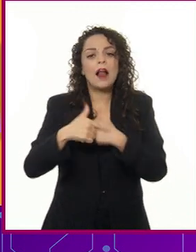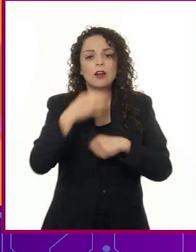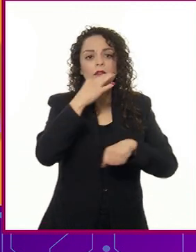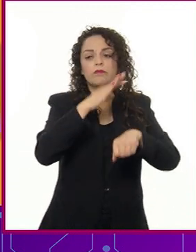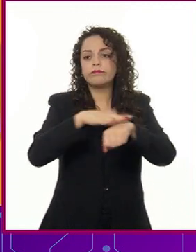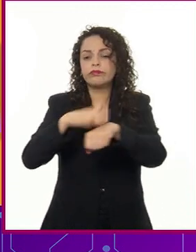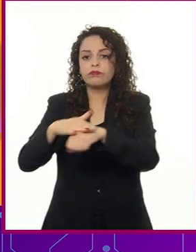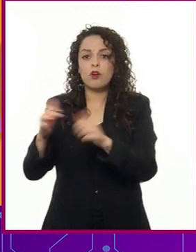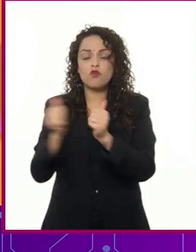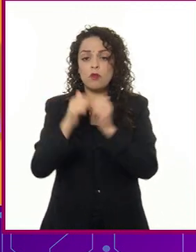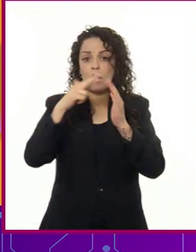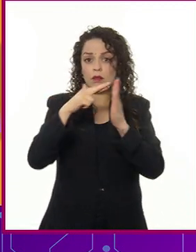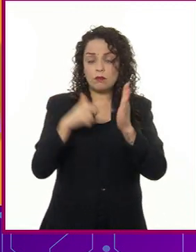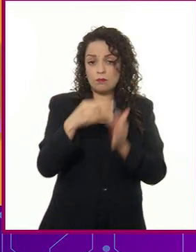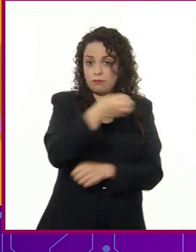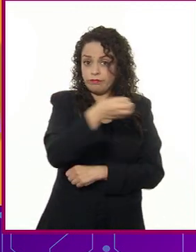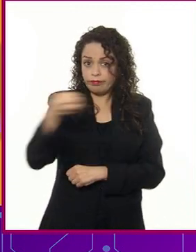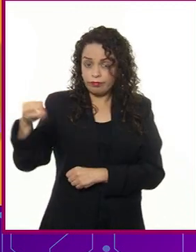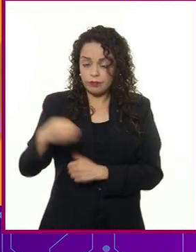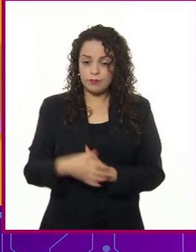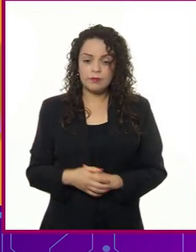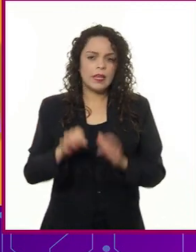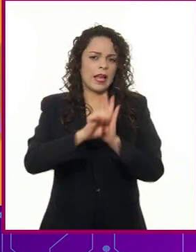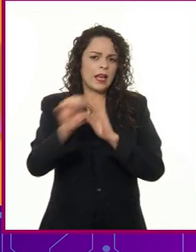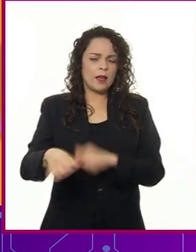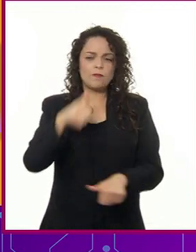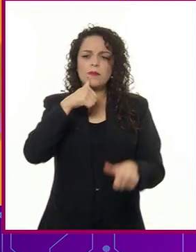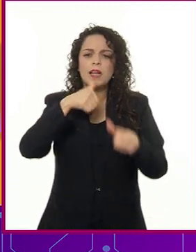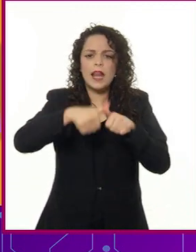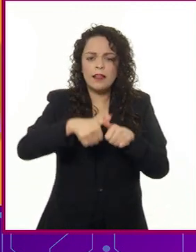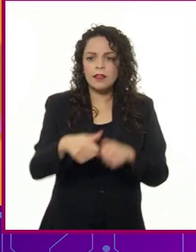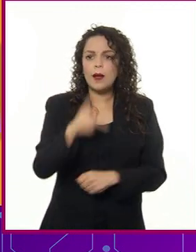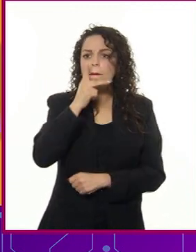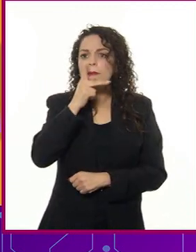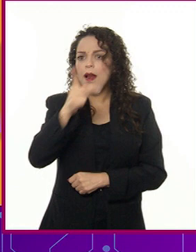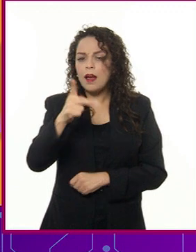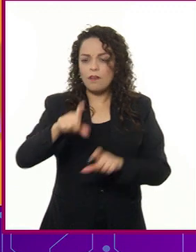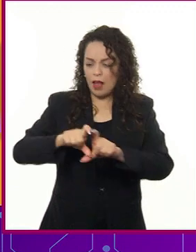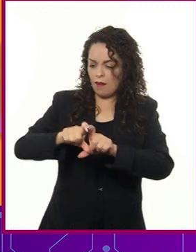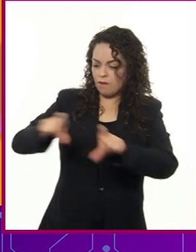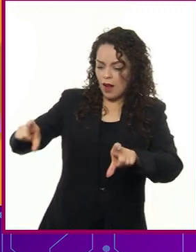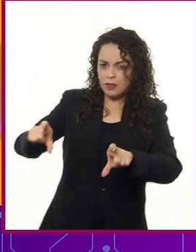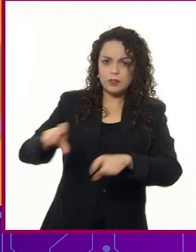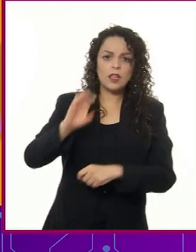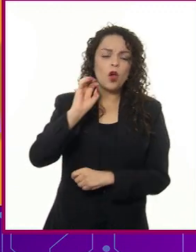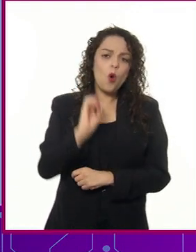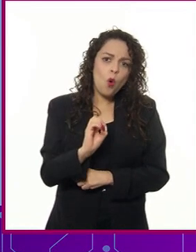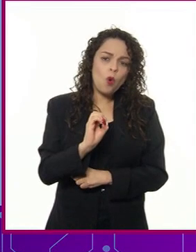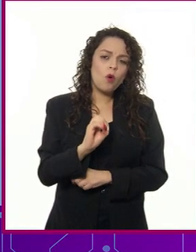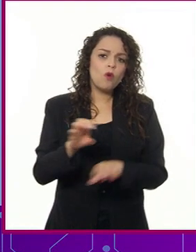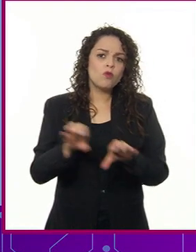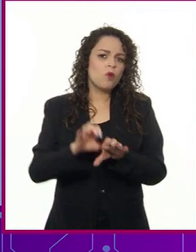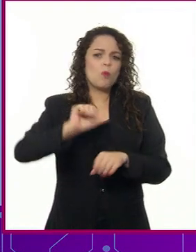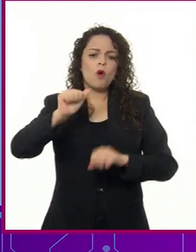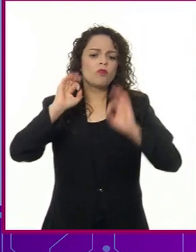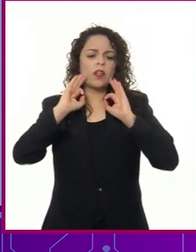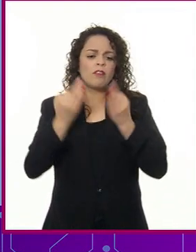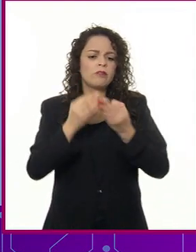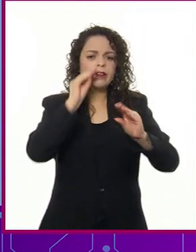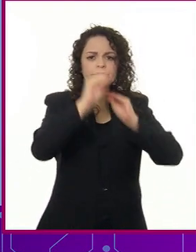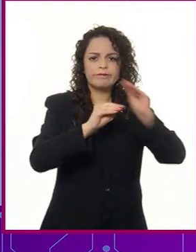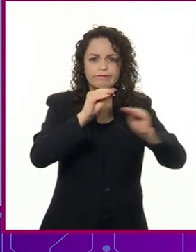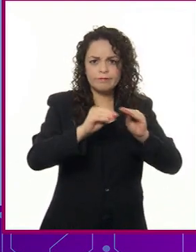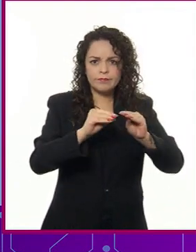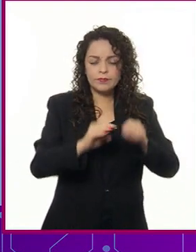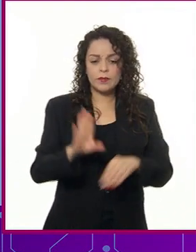reglas ordenadas. Una letra, palabra, frase en otra forma o representación. El